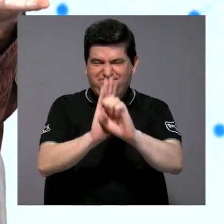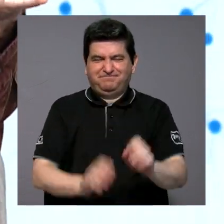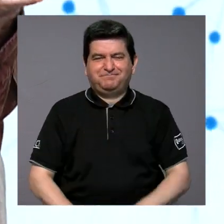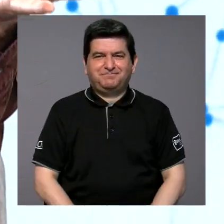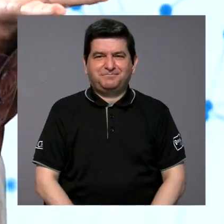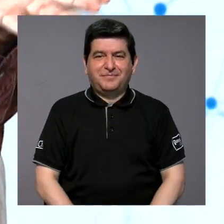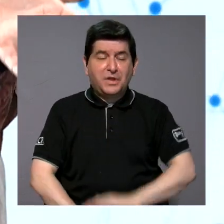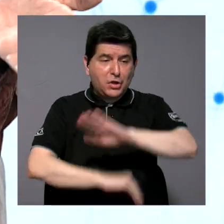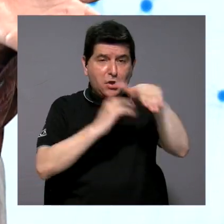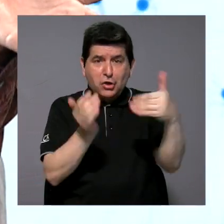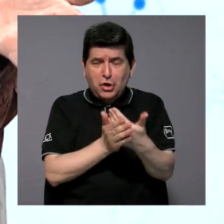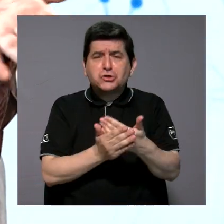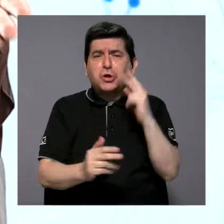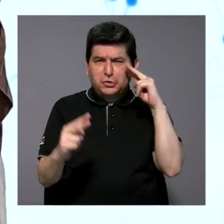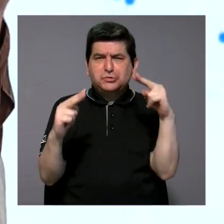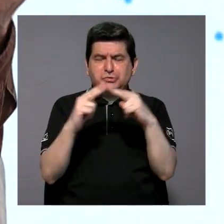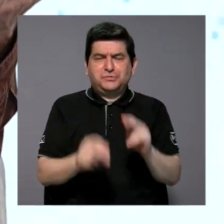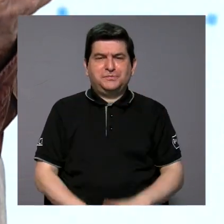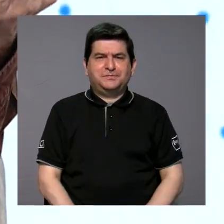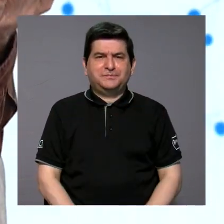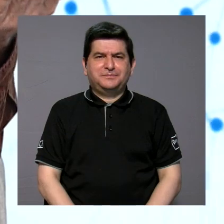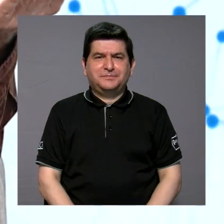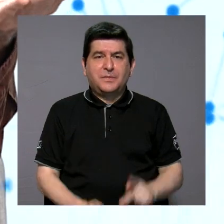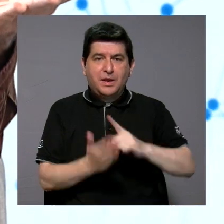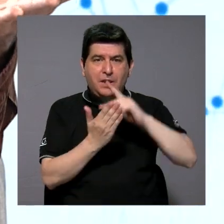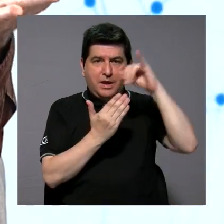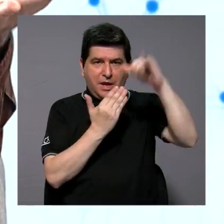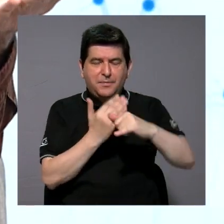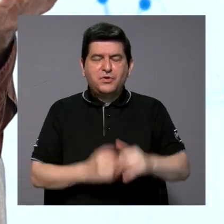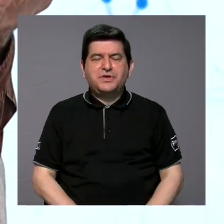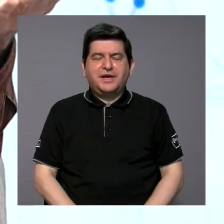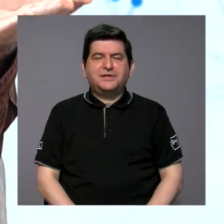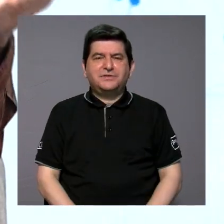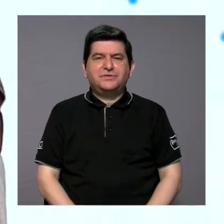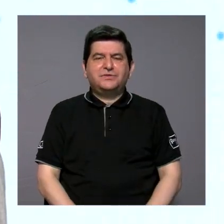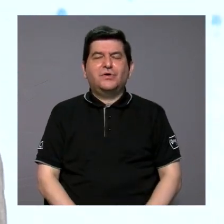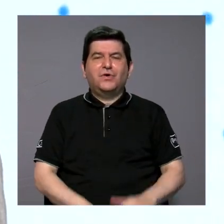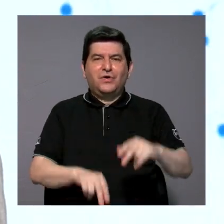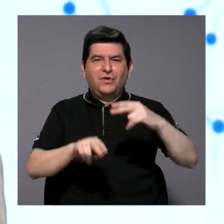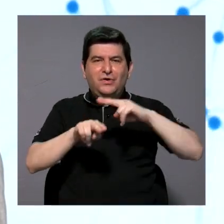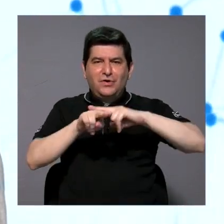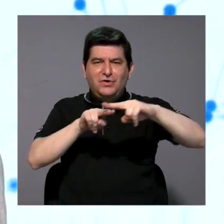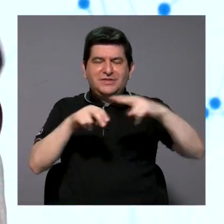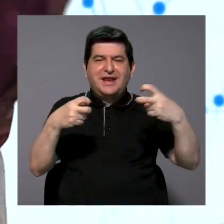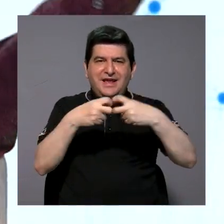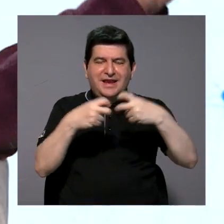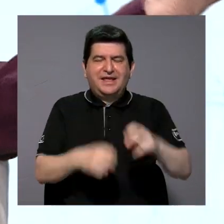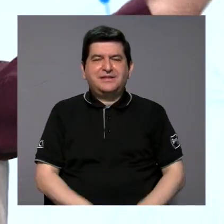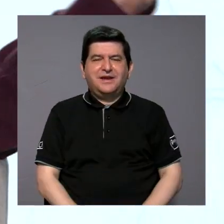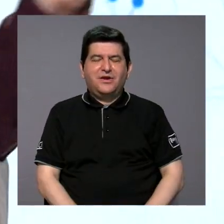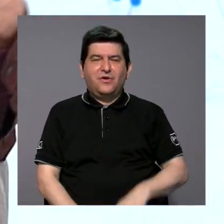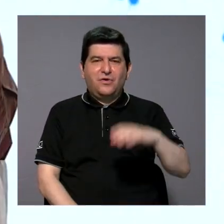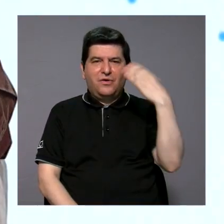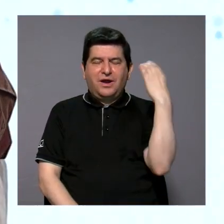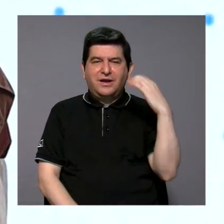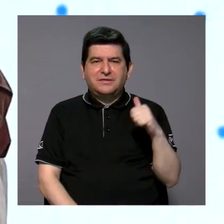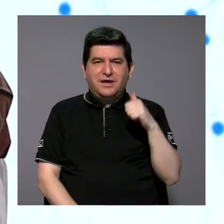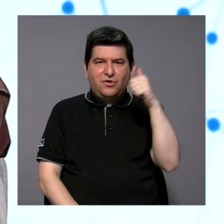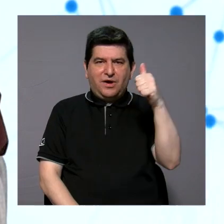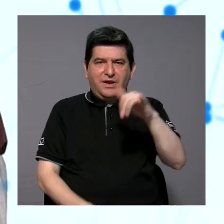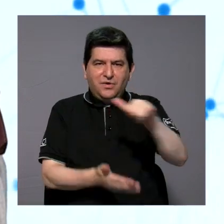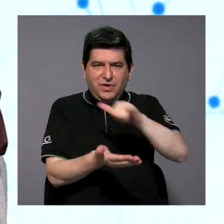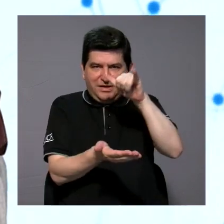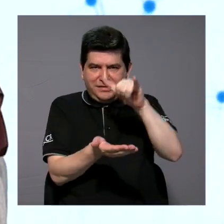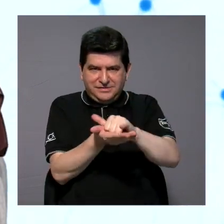aquí, que todos estamos familiarizados, el proyecto de tren eléctrico que había de Cartago, Alajuela, hacia San José.